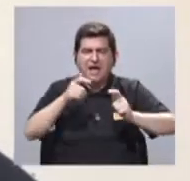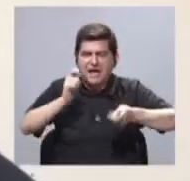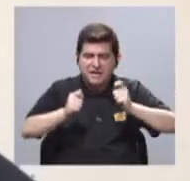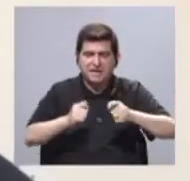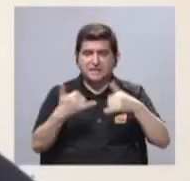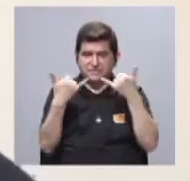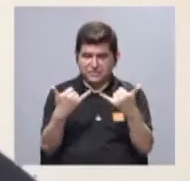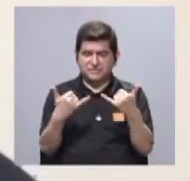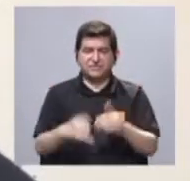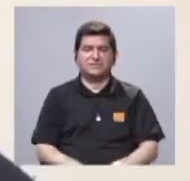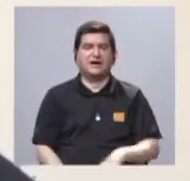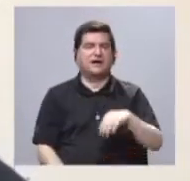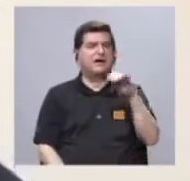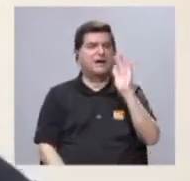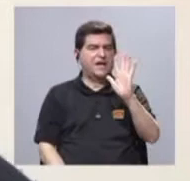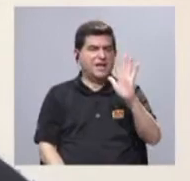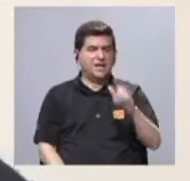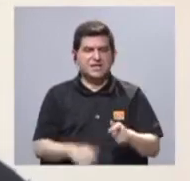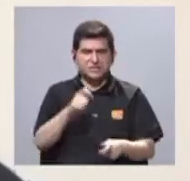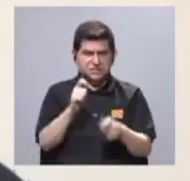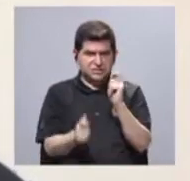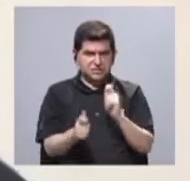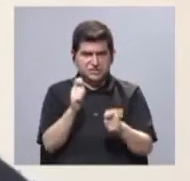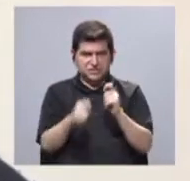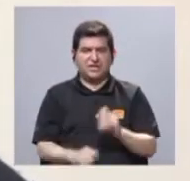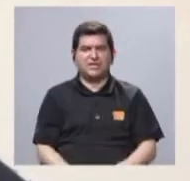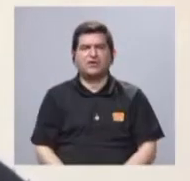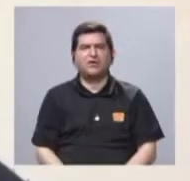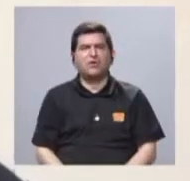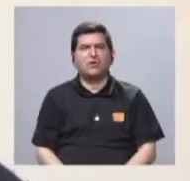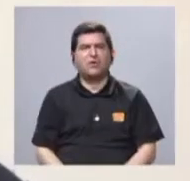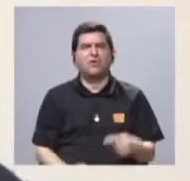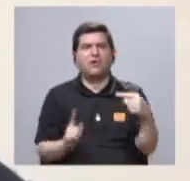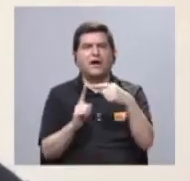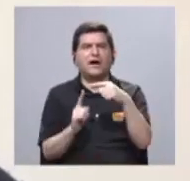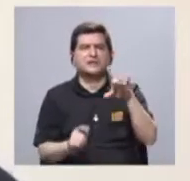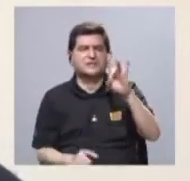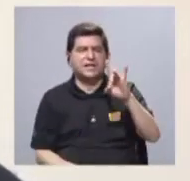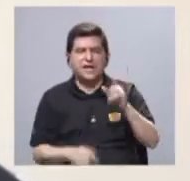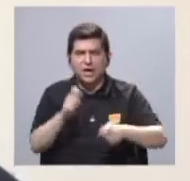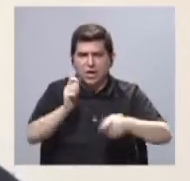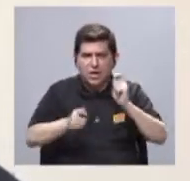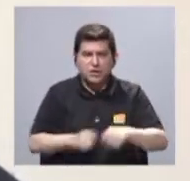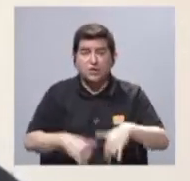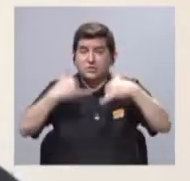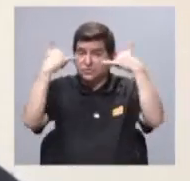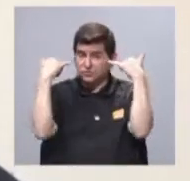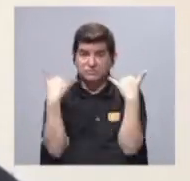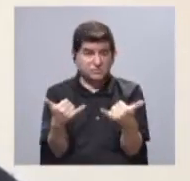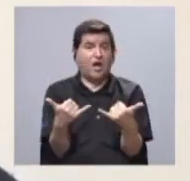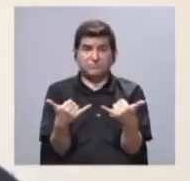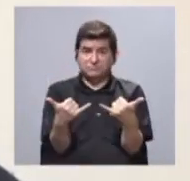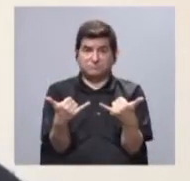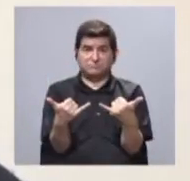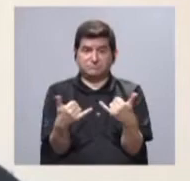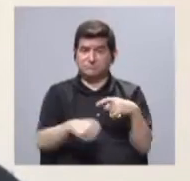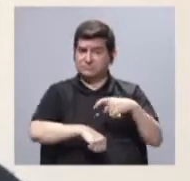De modo que para el 5 de septiembre, entre el 5 y el 8 de septiembre, se había